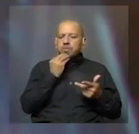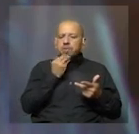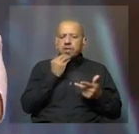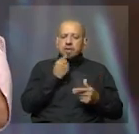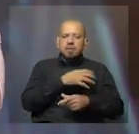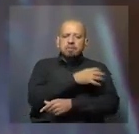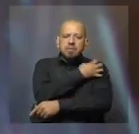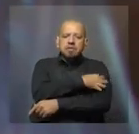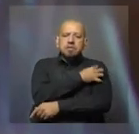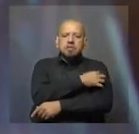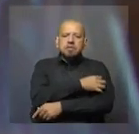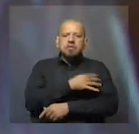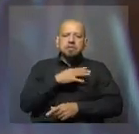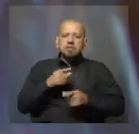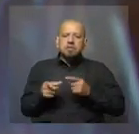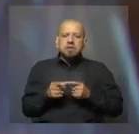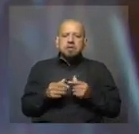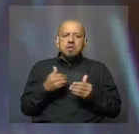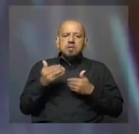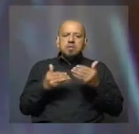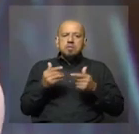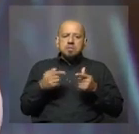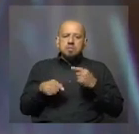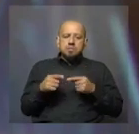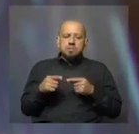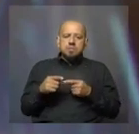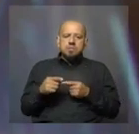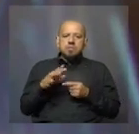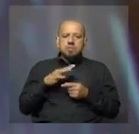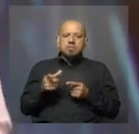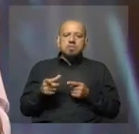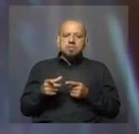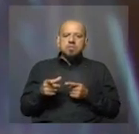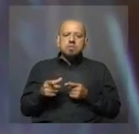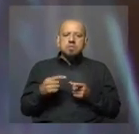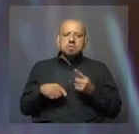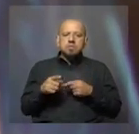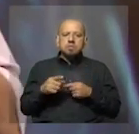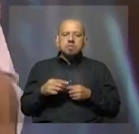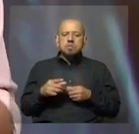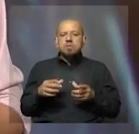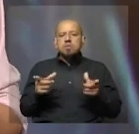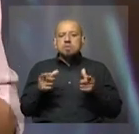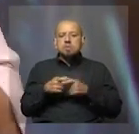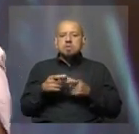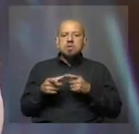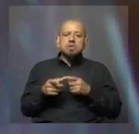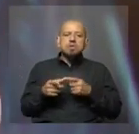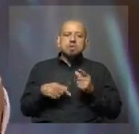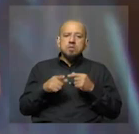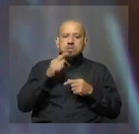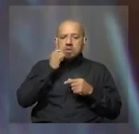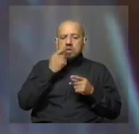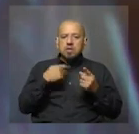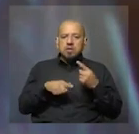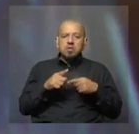Esos rubros van a tener una incidencia, una reducción en rendimiento, en tamaño sobre todo, uh-huh, van a ser frutas más pequeñas. Más ricas,